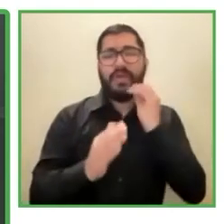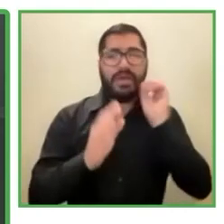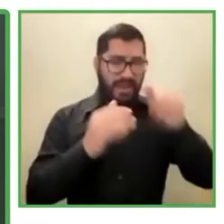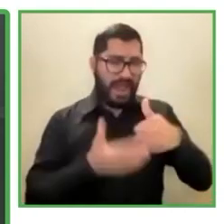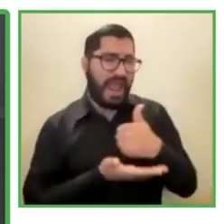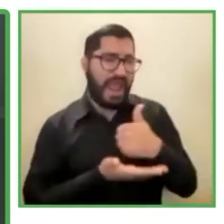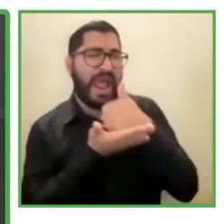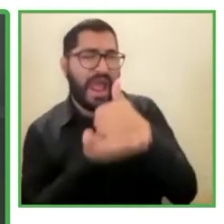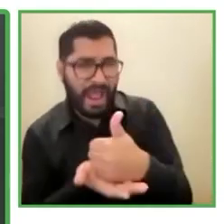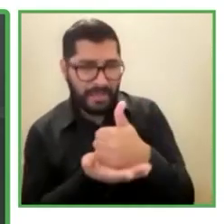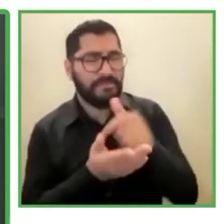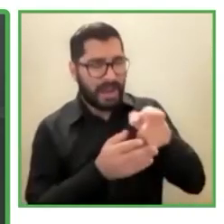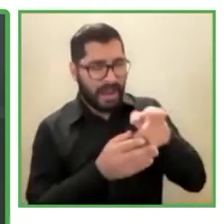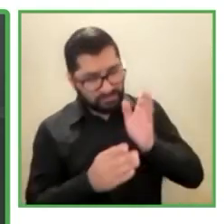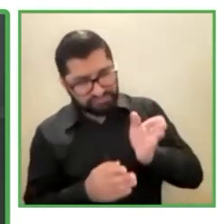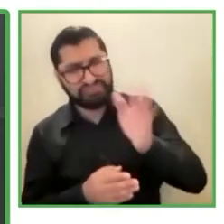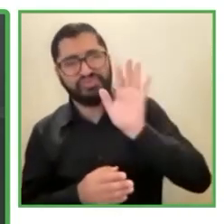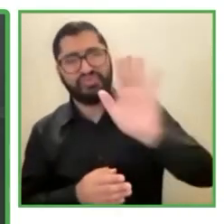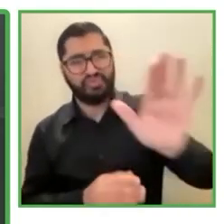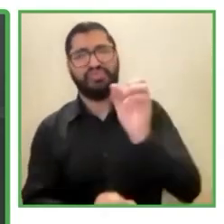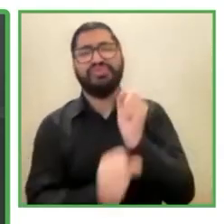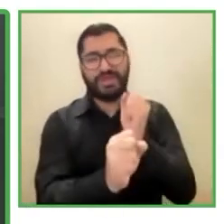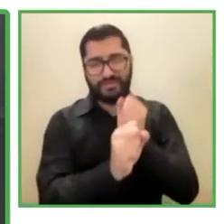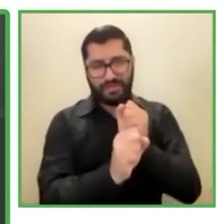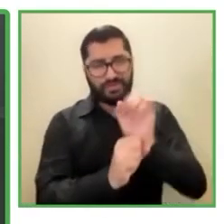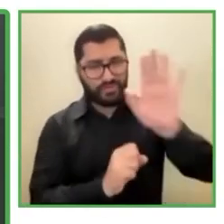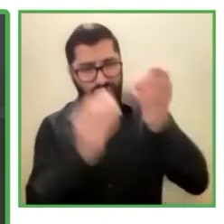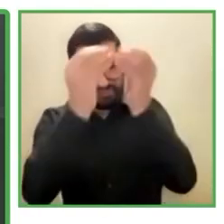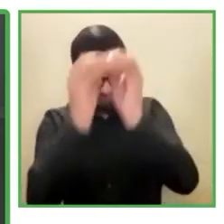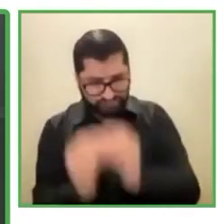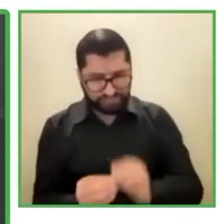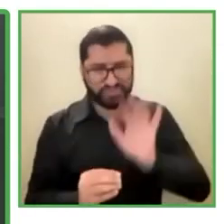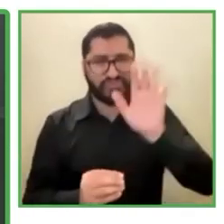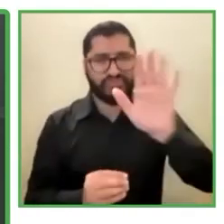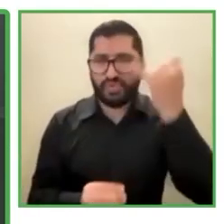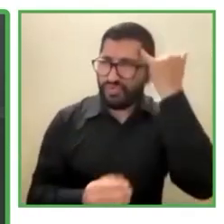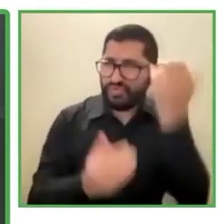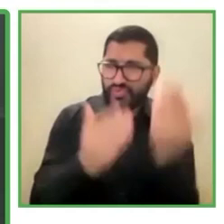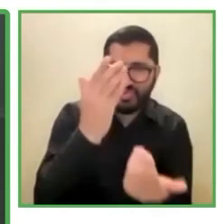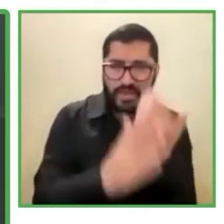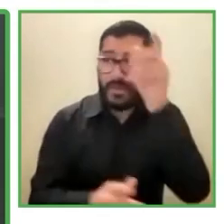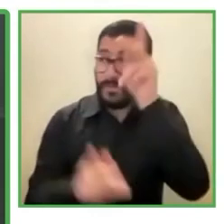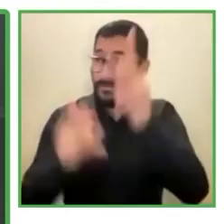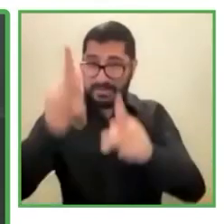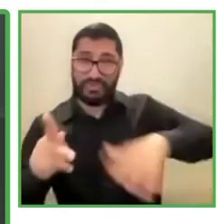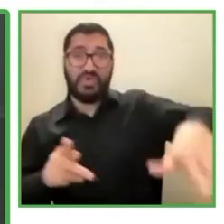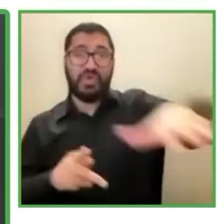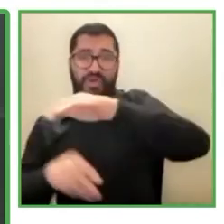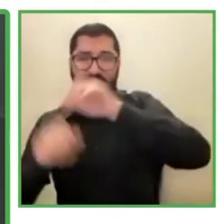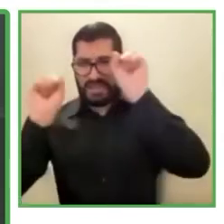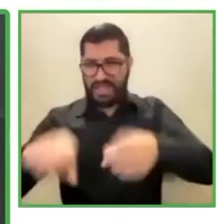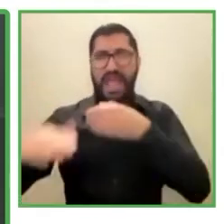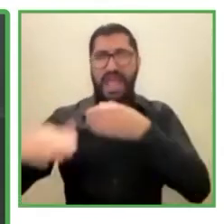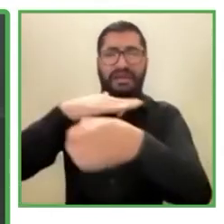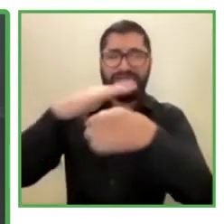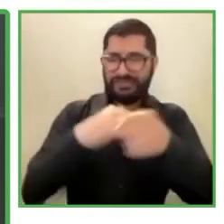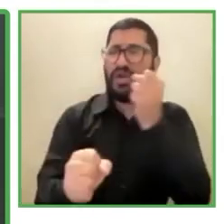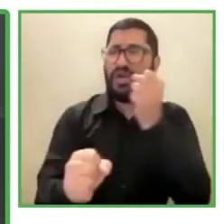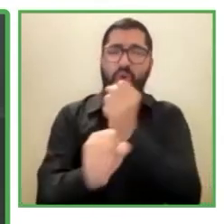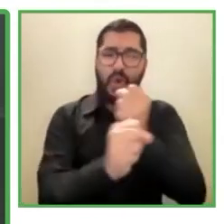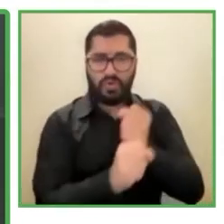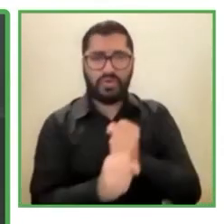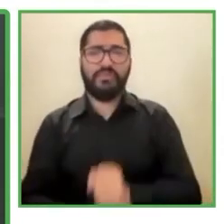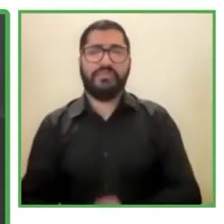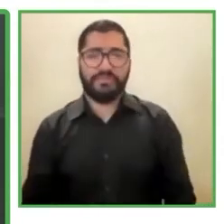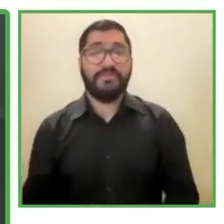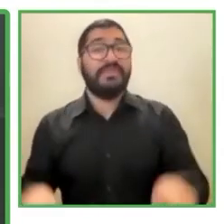para personas que enfrentan barreras para el ingreso al mercado de trabajo. Sin embargo, también trae aparejados nuevos riesgos, por